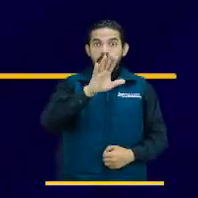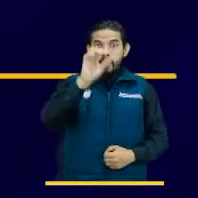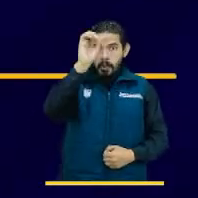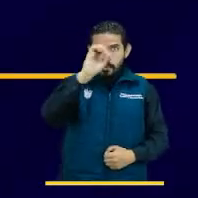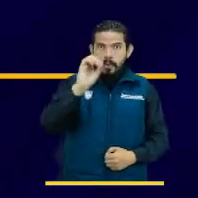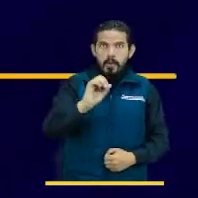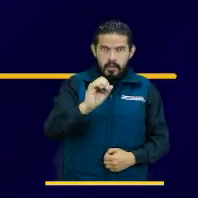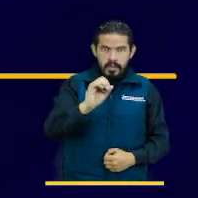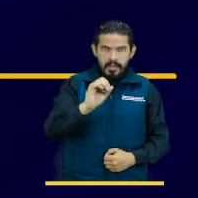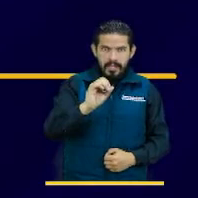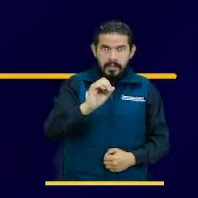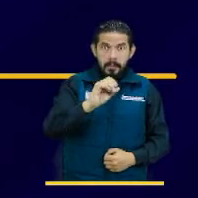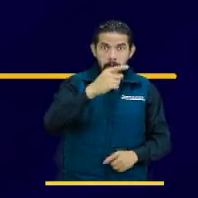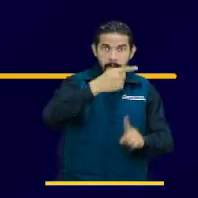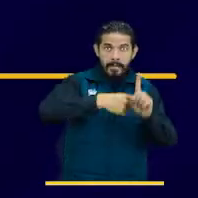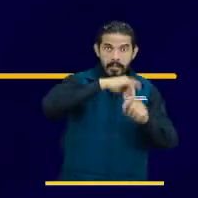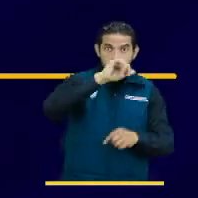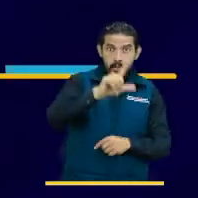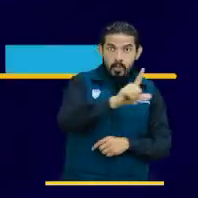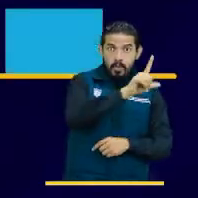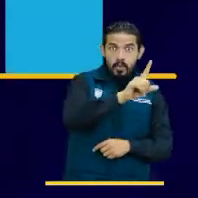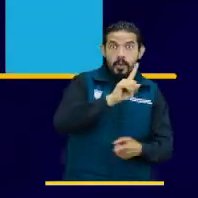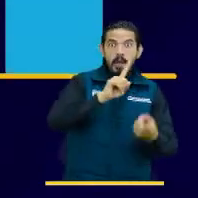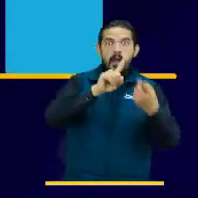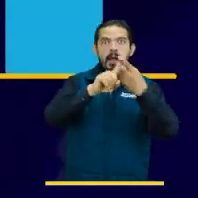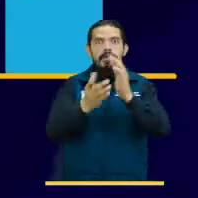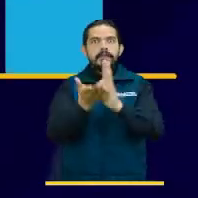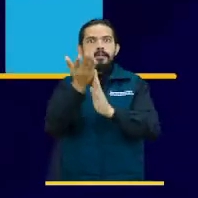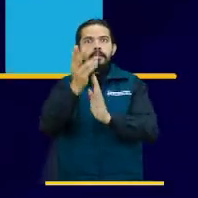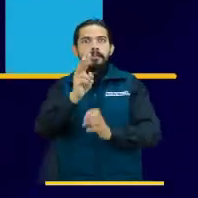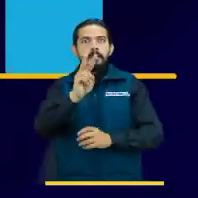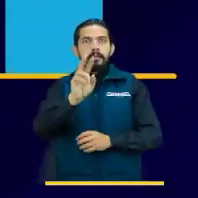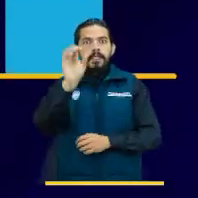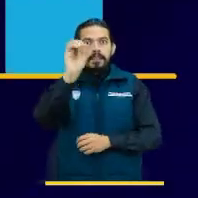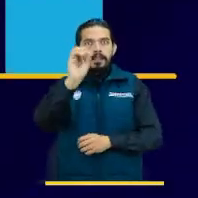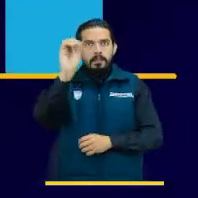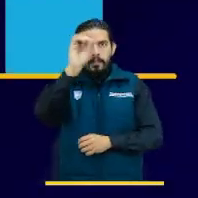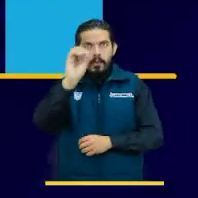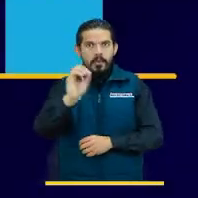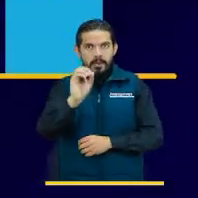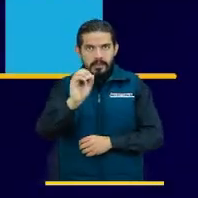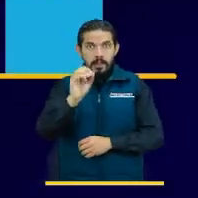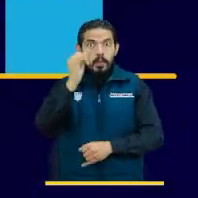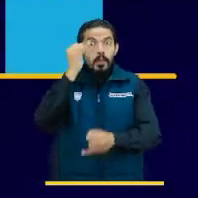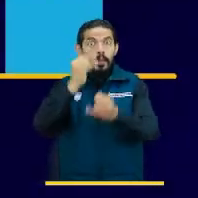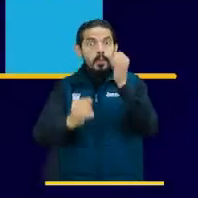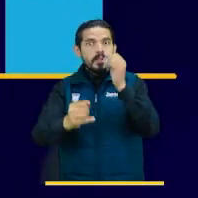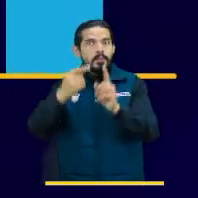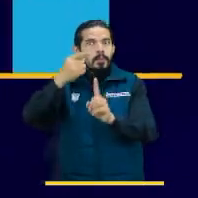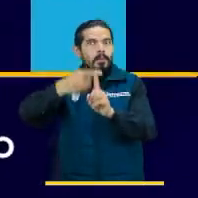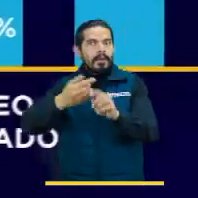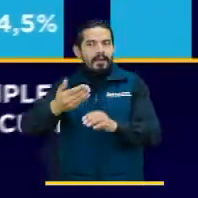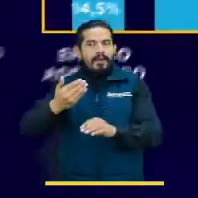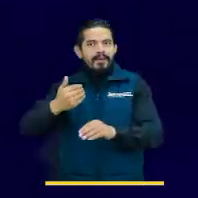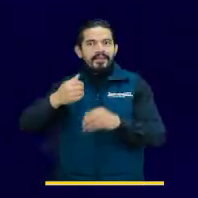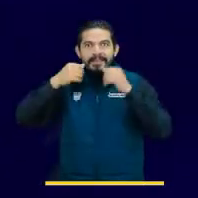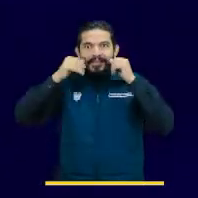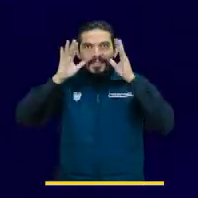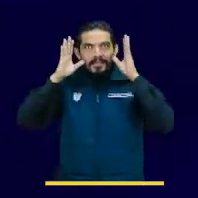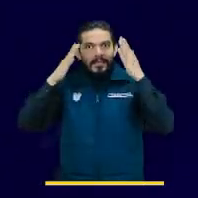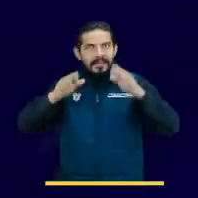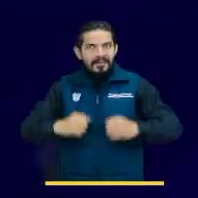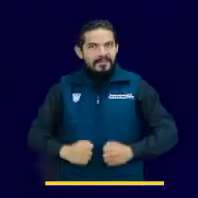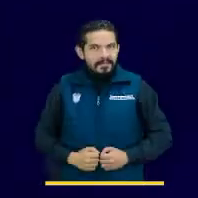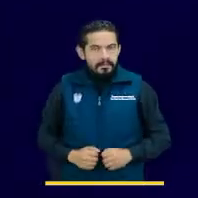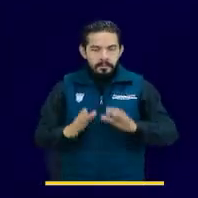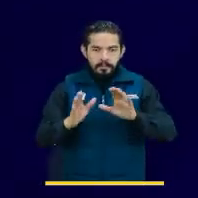14.5% en julio al 20% en el último mes de diciembre. Y en